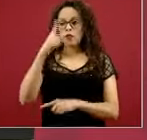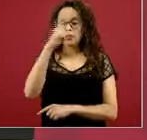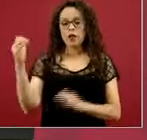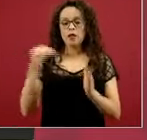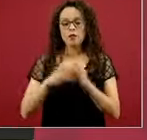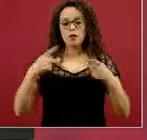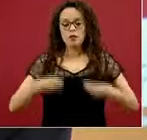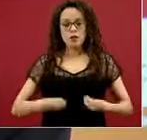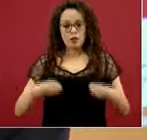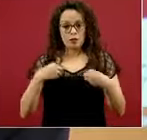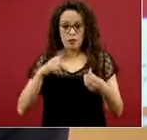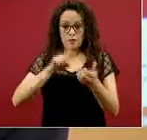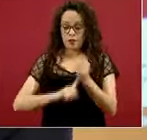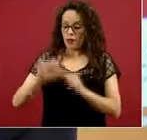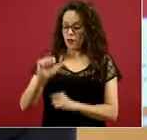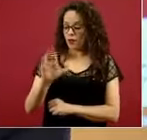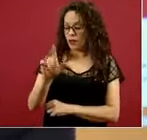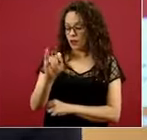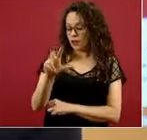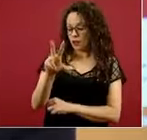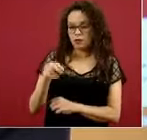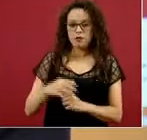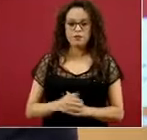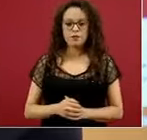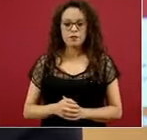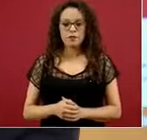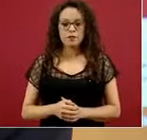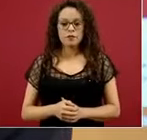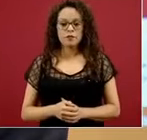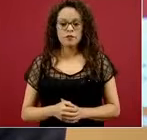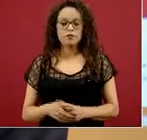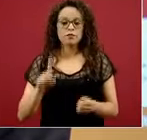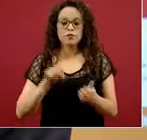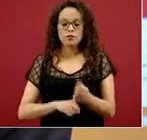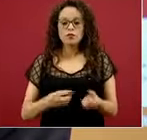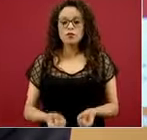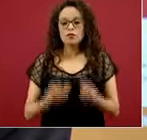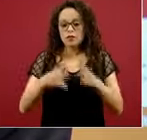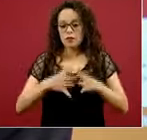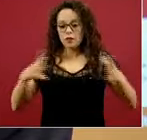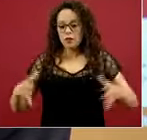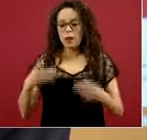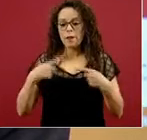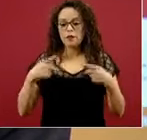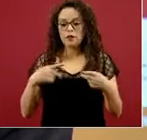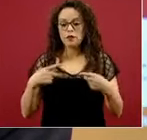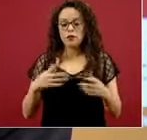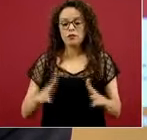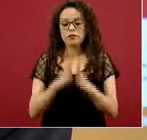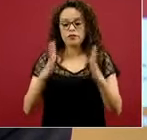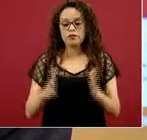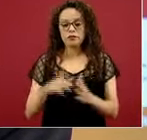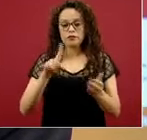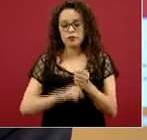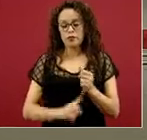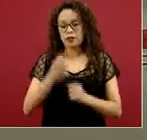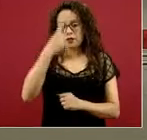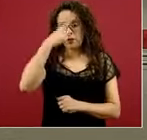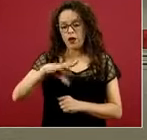tienen, casos activos, no la tendencia, pero cuál es el volumen de los casos que participan en la